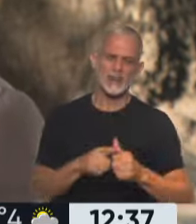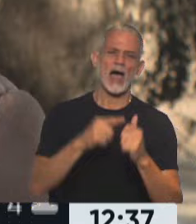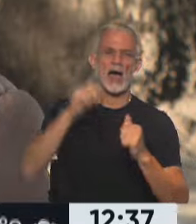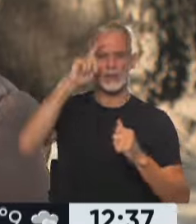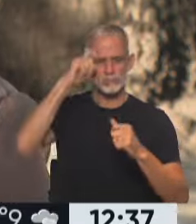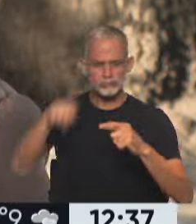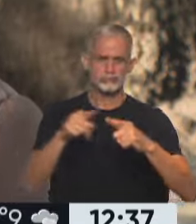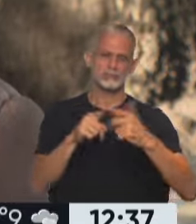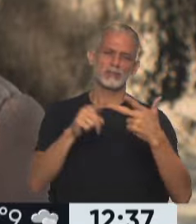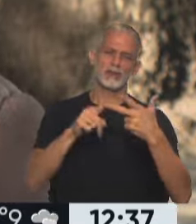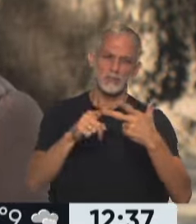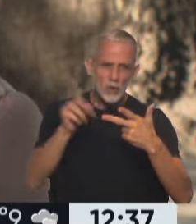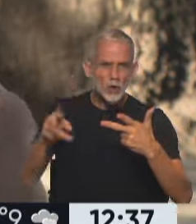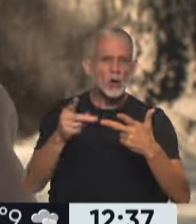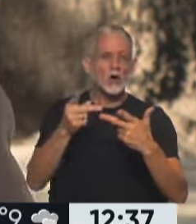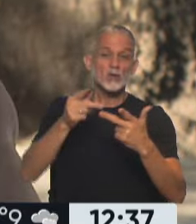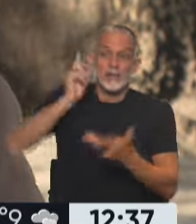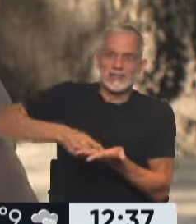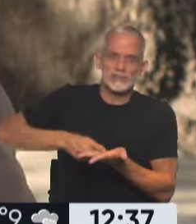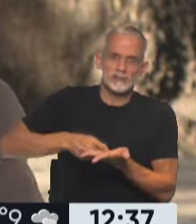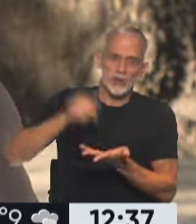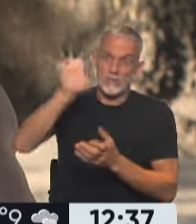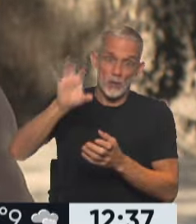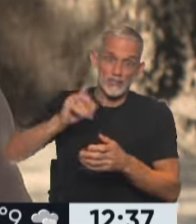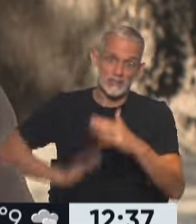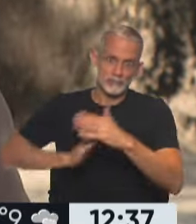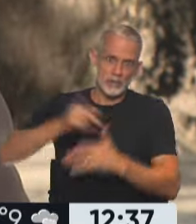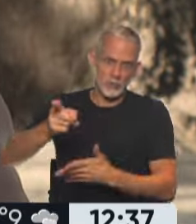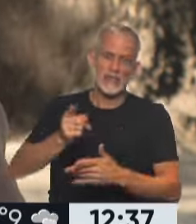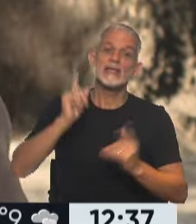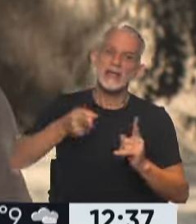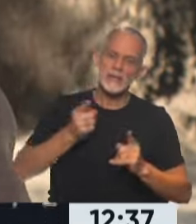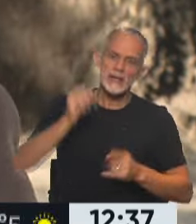atención primaria, los hospitales, los decisores a nivel de la provincia y los decisores a nivel nacional.